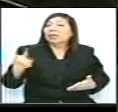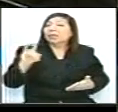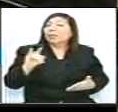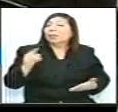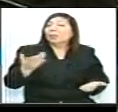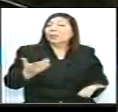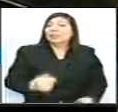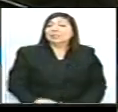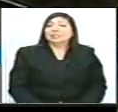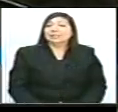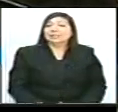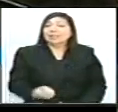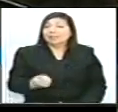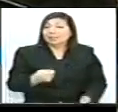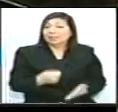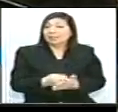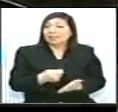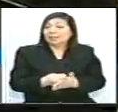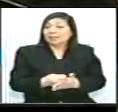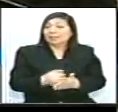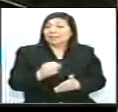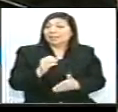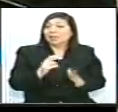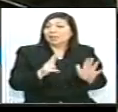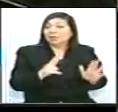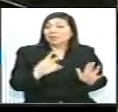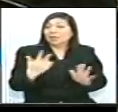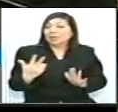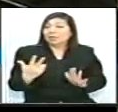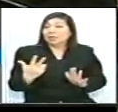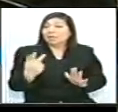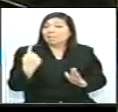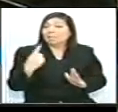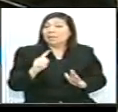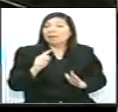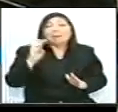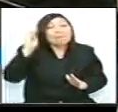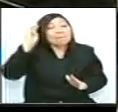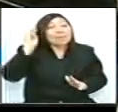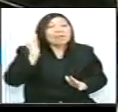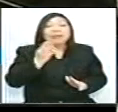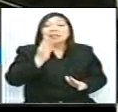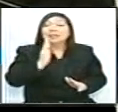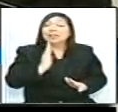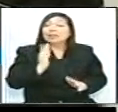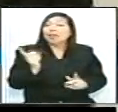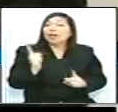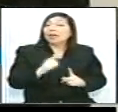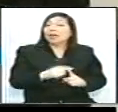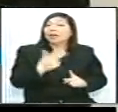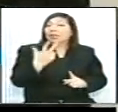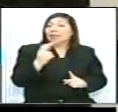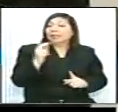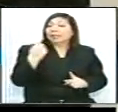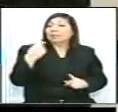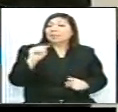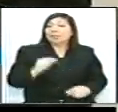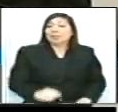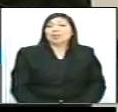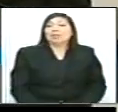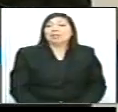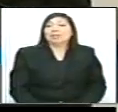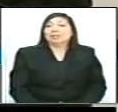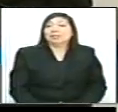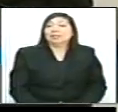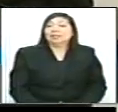utilizar de ese decreto supremo, el 088, destinado para Madre de Dios, hasta 30 millones. Y